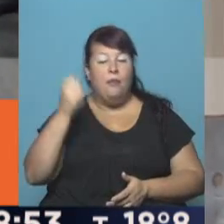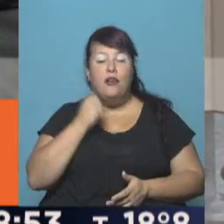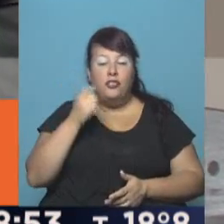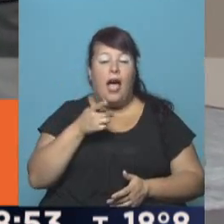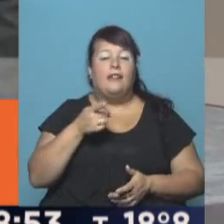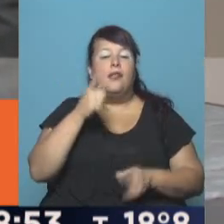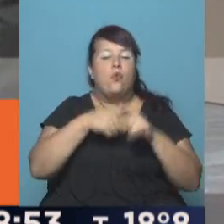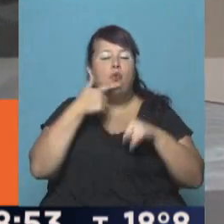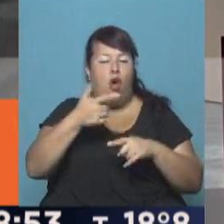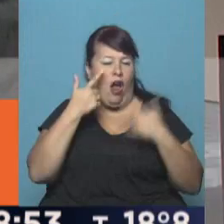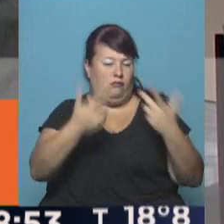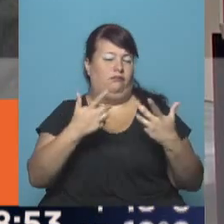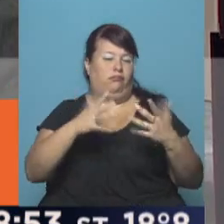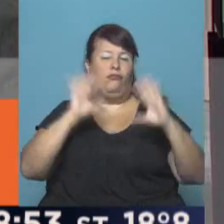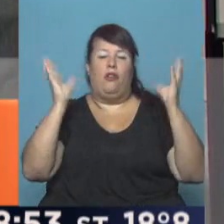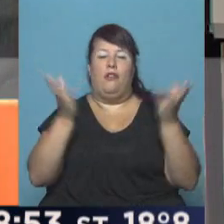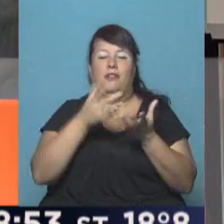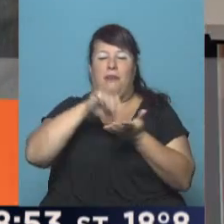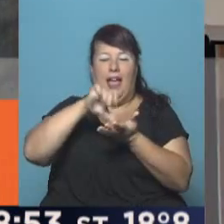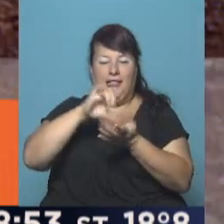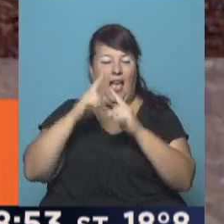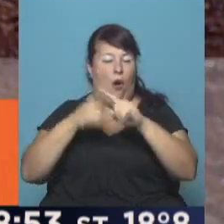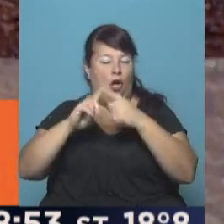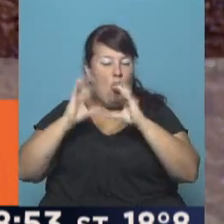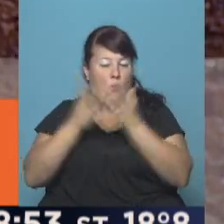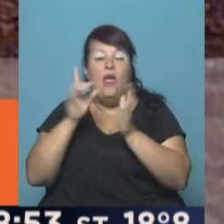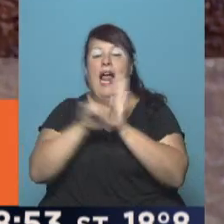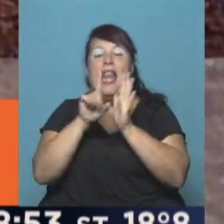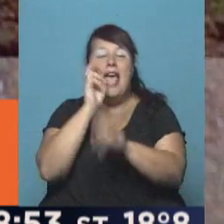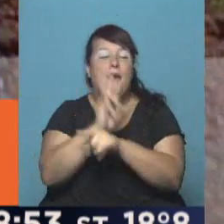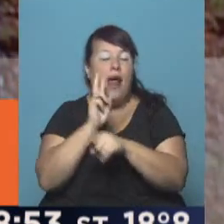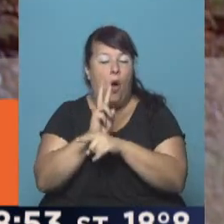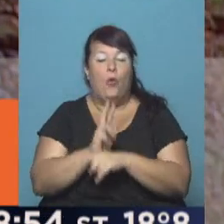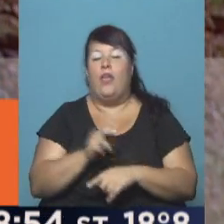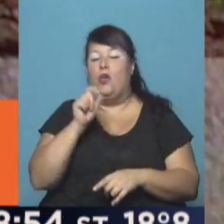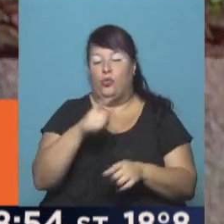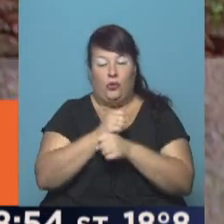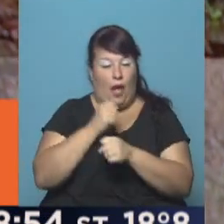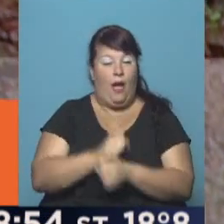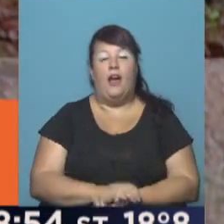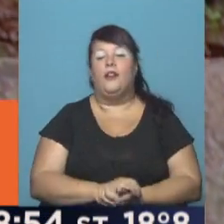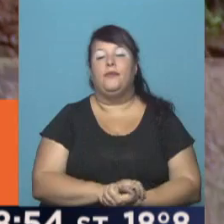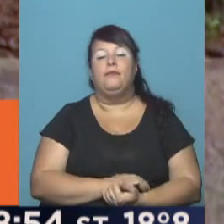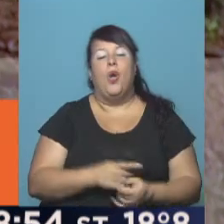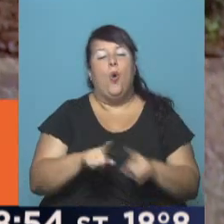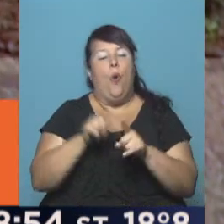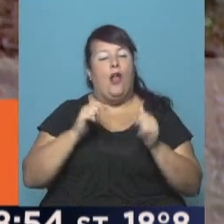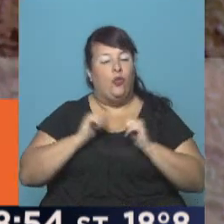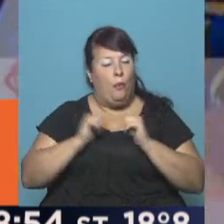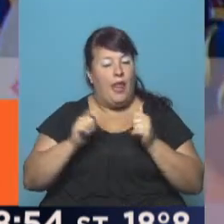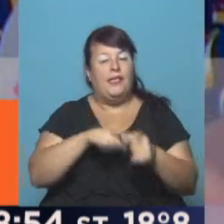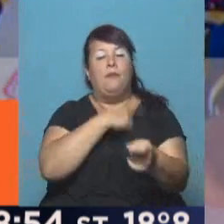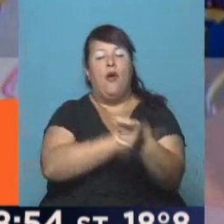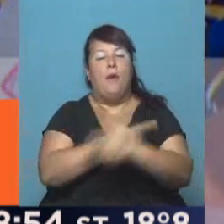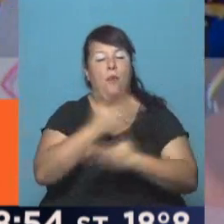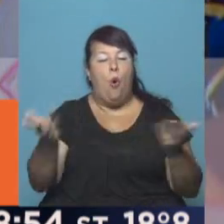definición la cruz roja está reconocida en todos los países por tratados internacionales y por leyes que protegen su ejercicio es ser auxiliar de los poderes